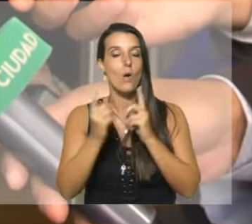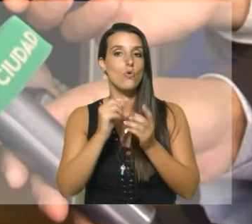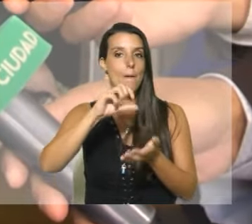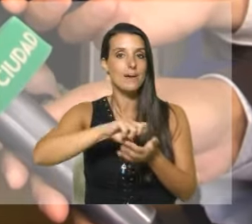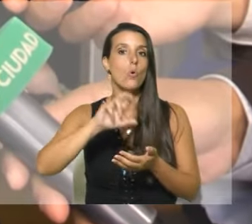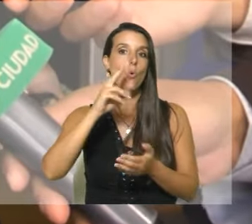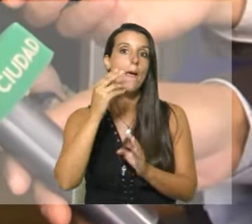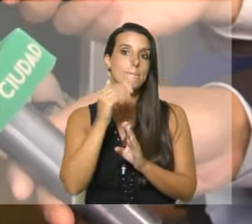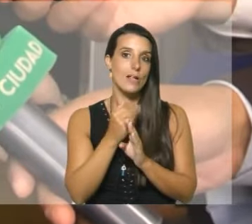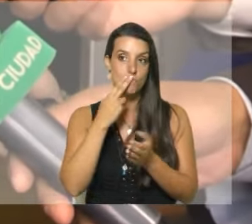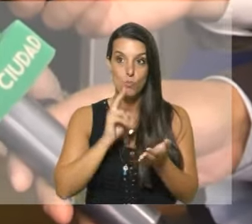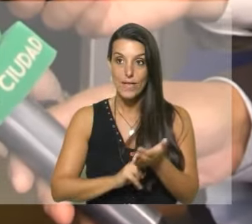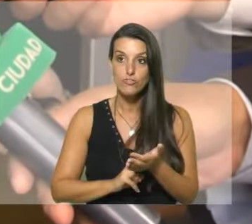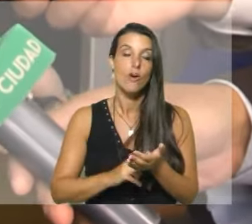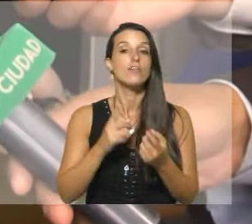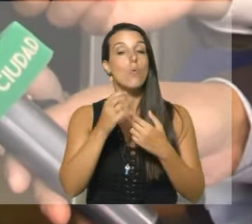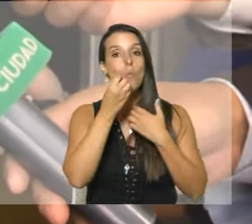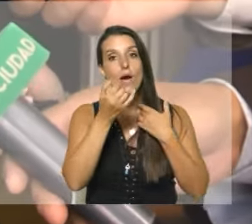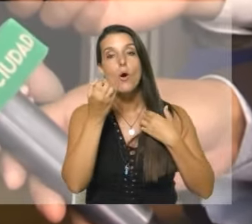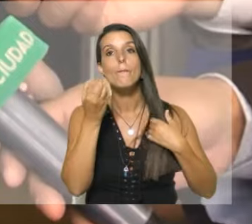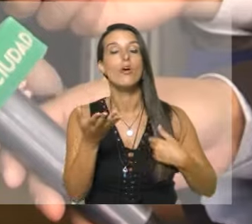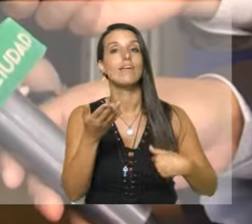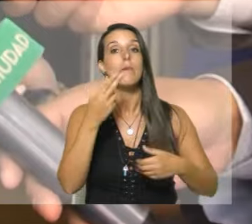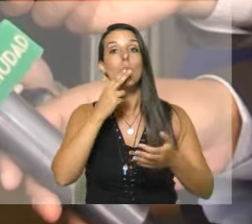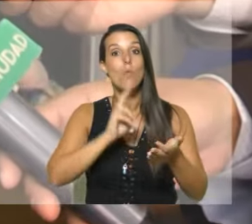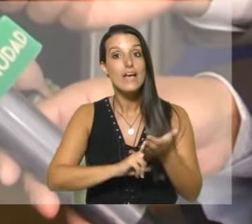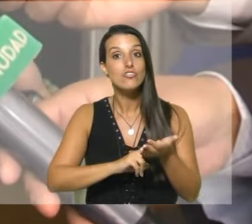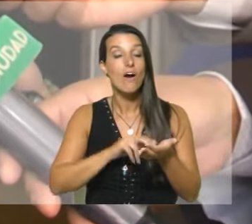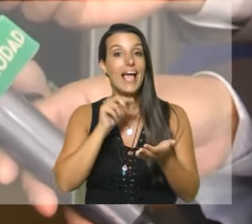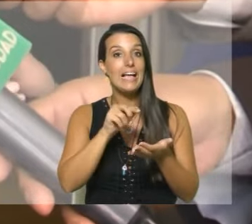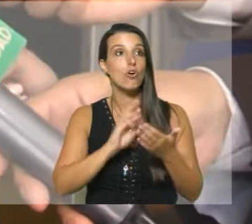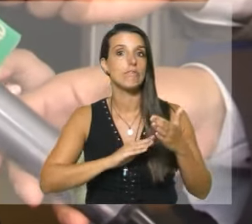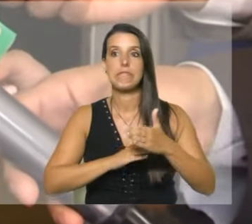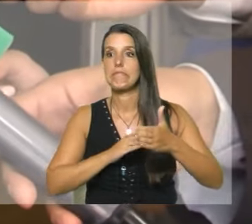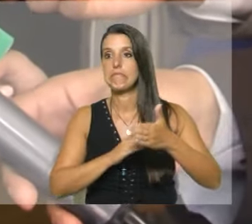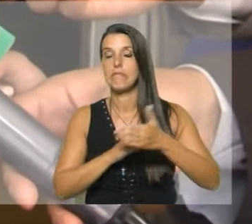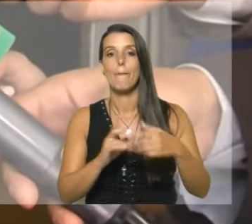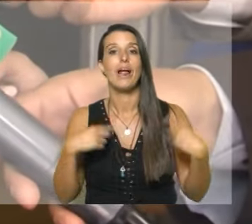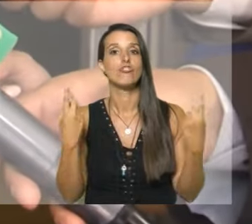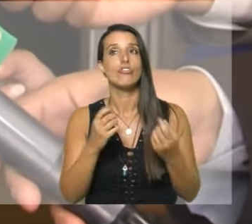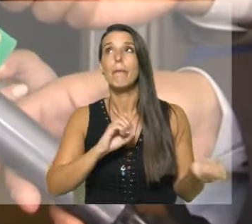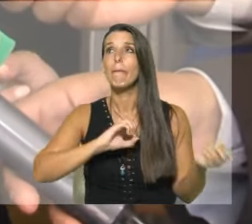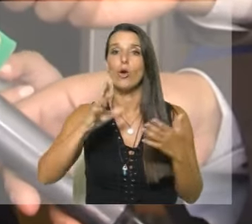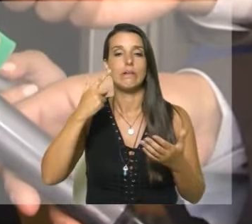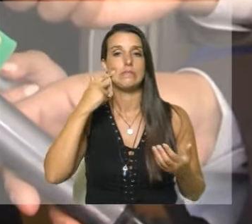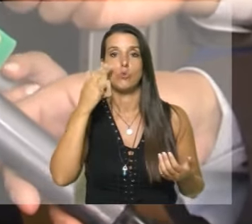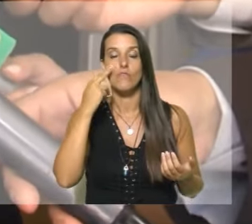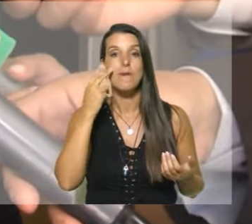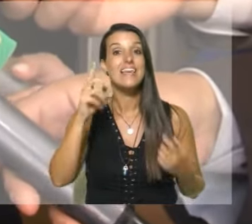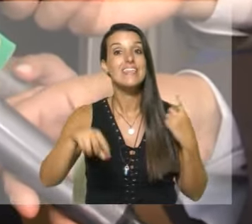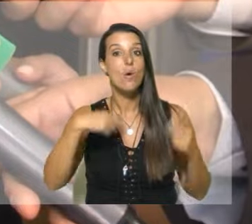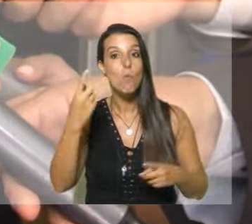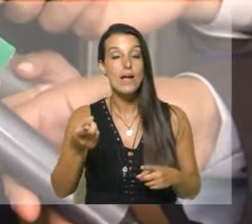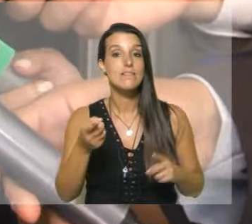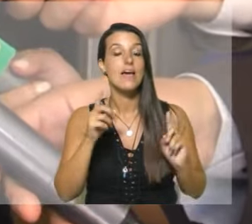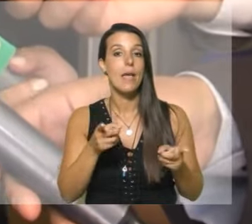ellos Uruguay, lo cual es bueno porque el arancel justamente es un obstáculo para nuestras exportaciones. Y después, más